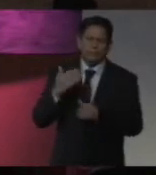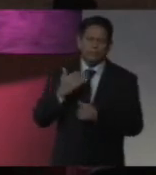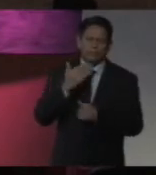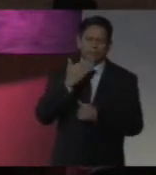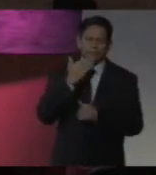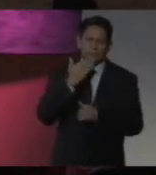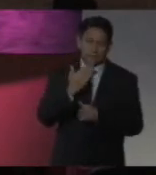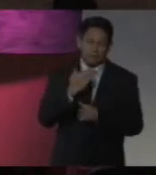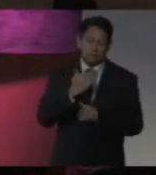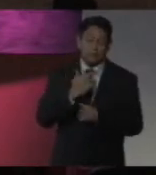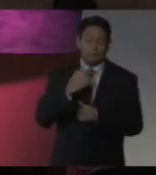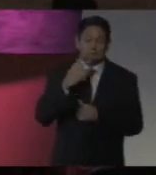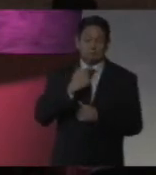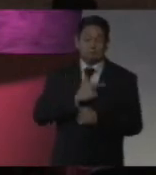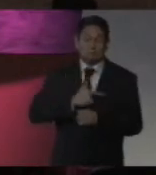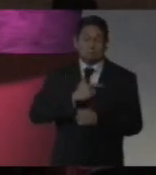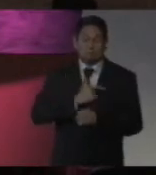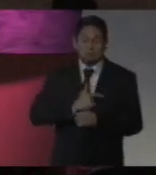un deleite.